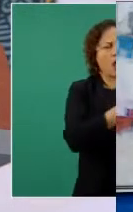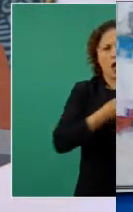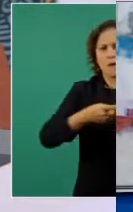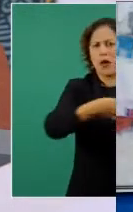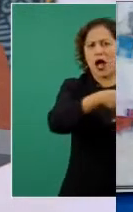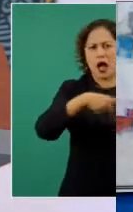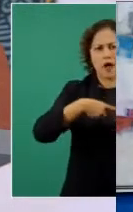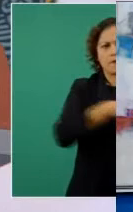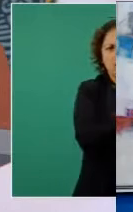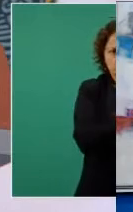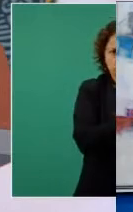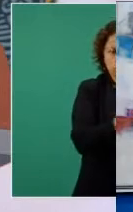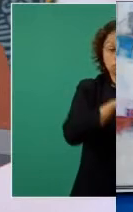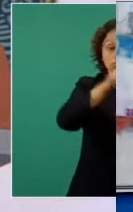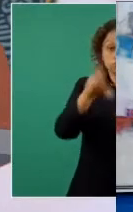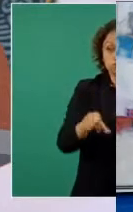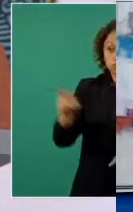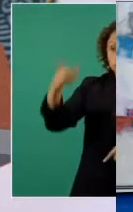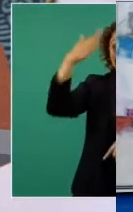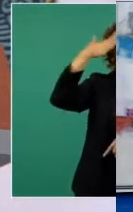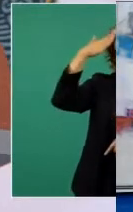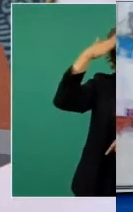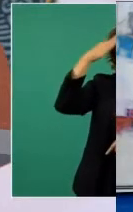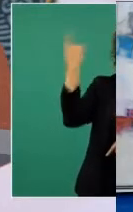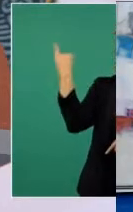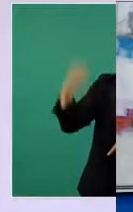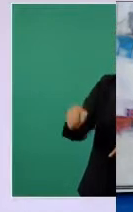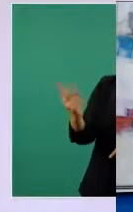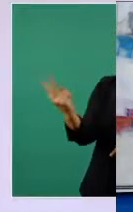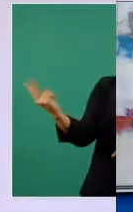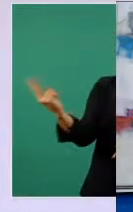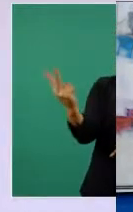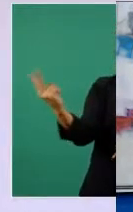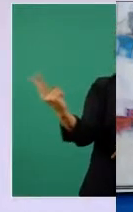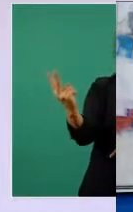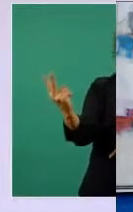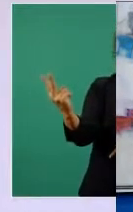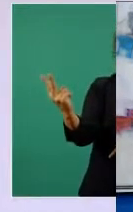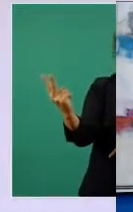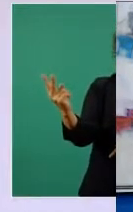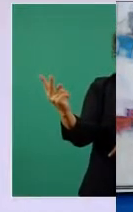que ordenar a 2 de ellos que le pusieran las bocas de los fusiles